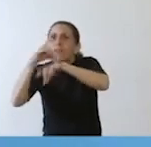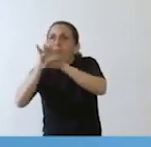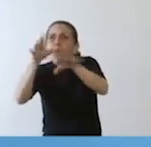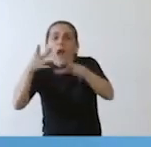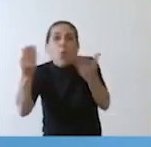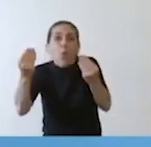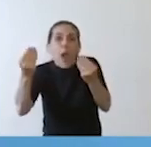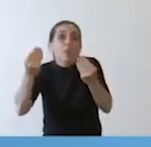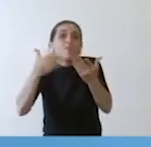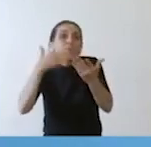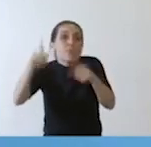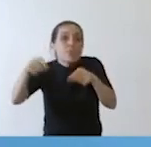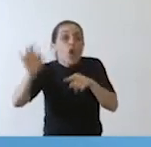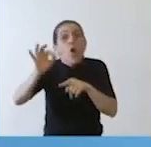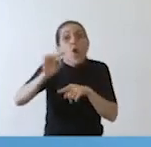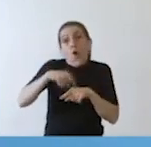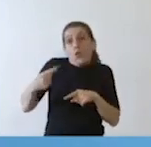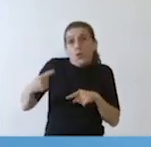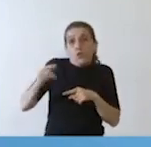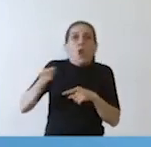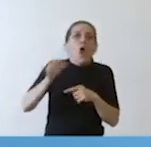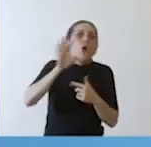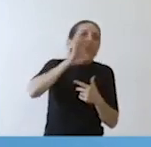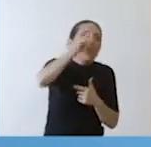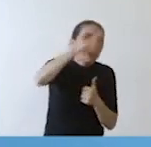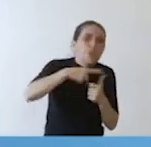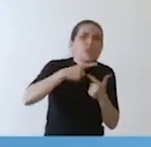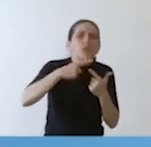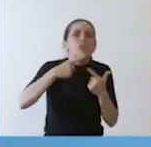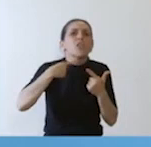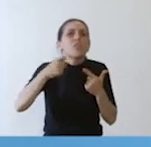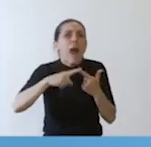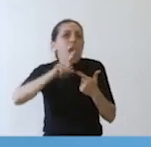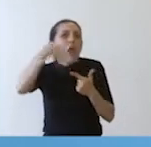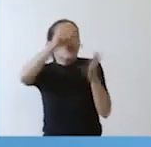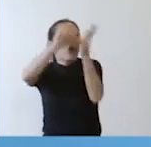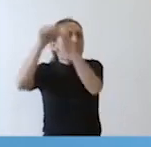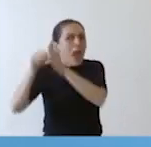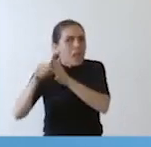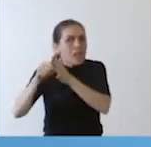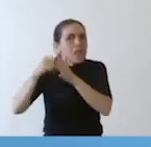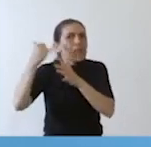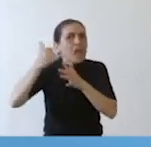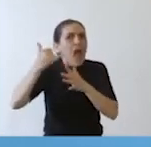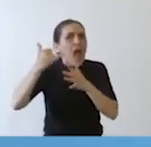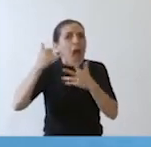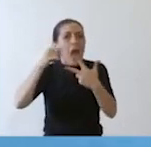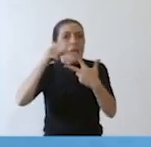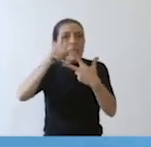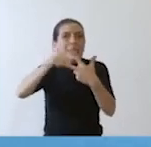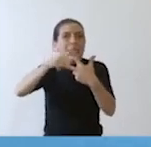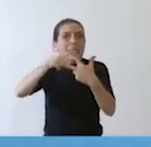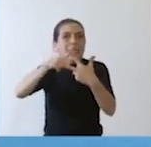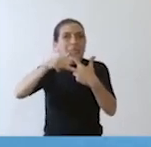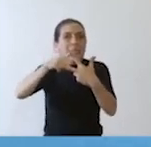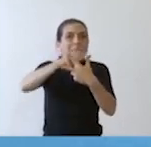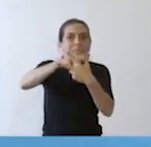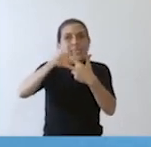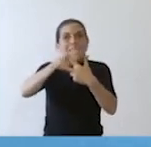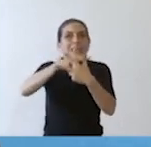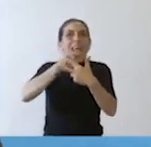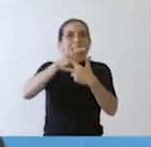que ustedes se den cuenta, o en Estados Unidos o en España, en otros países, están con casos importados o con